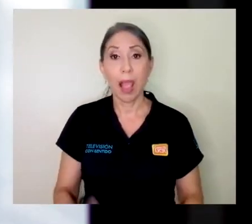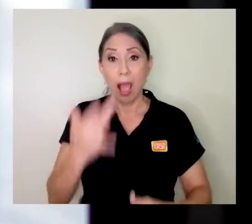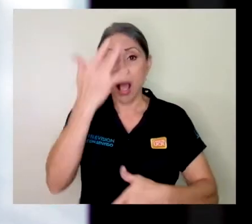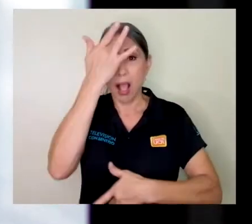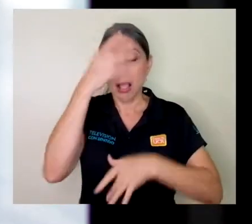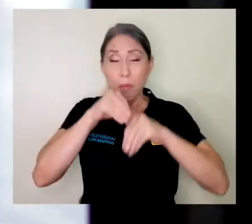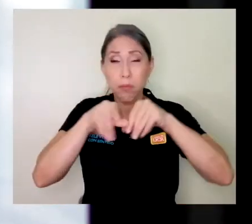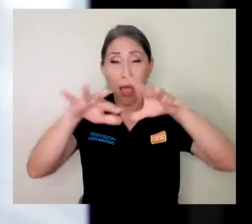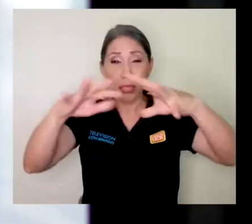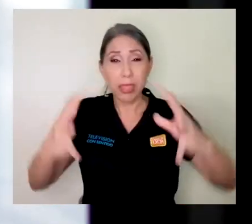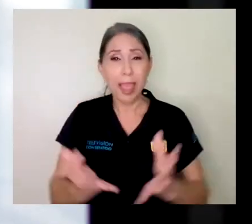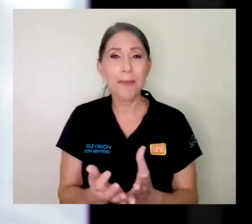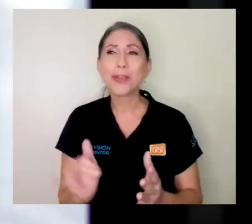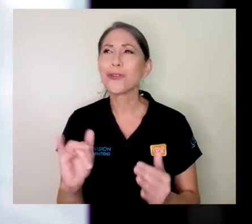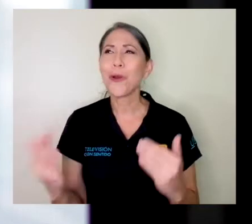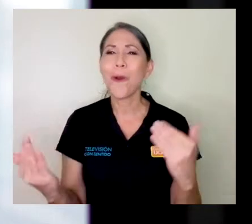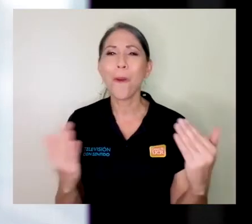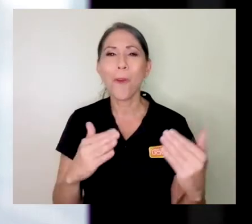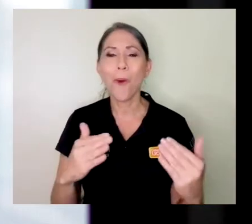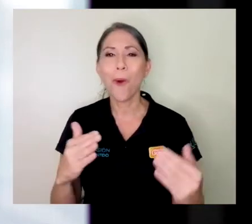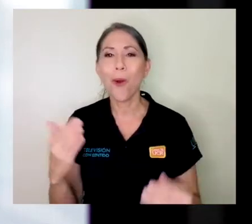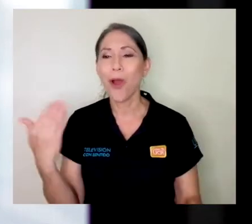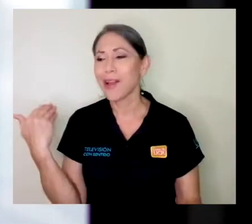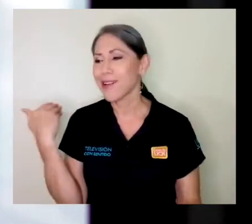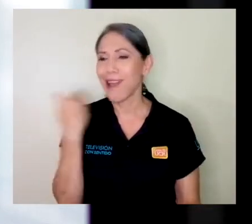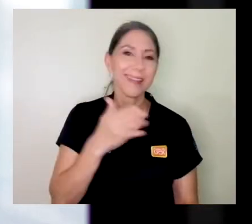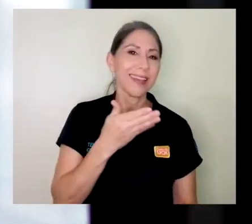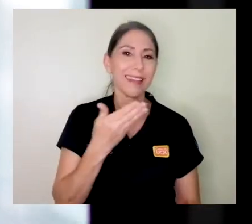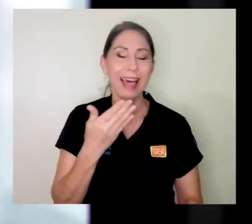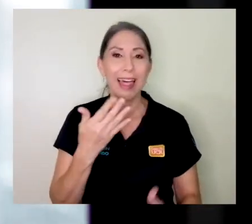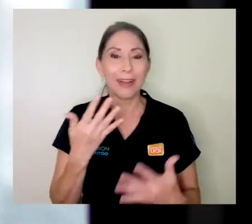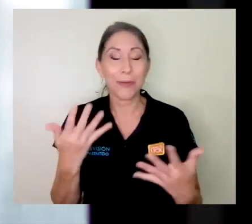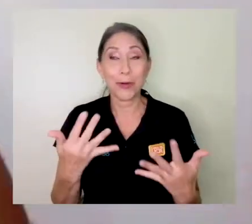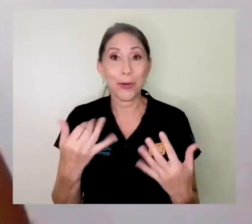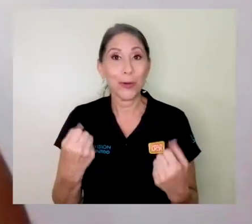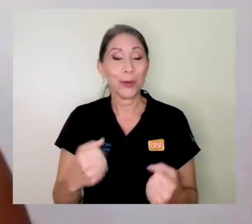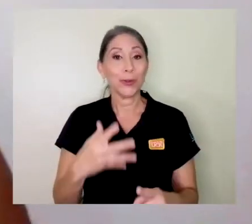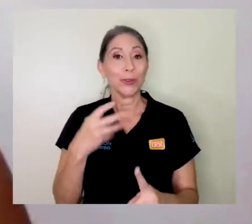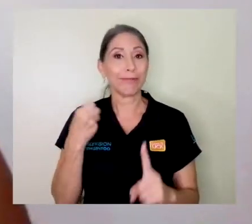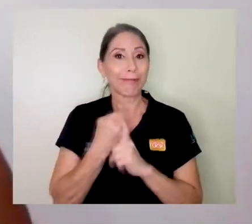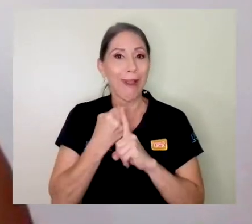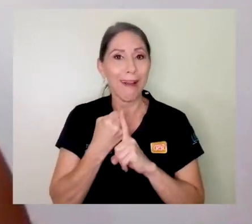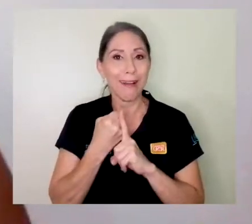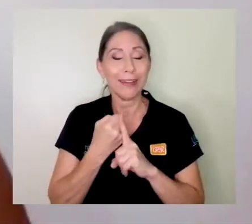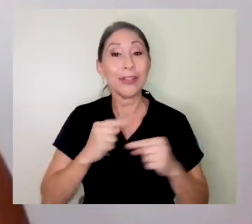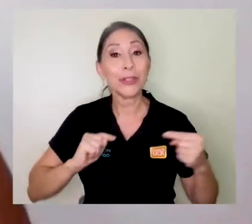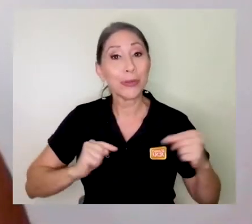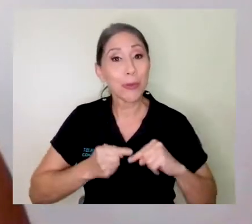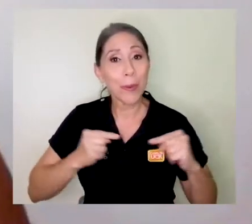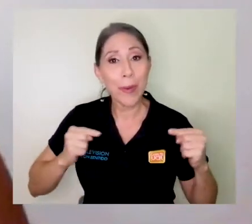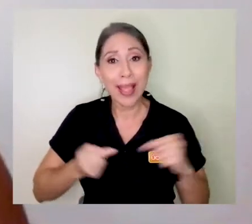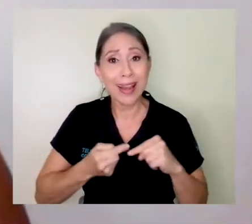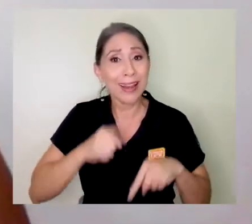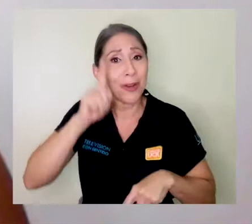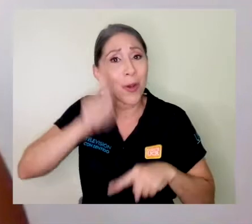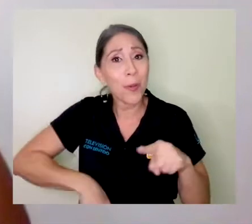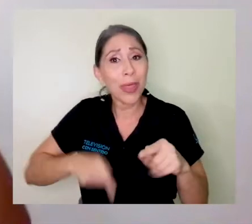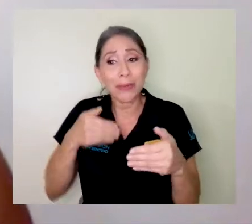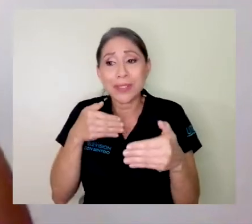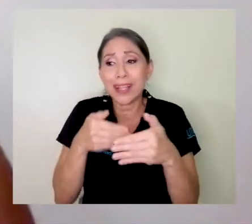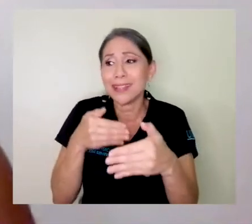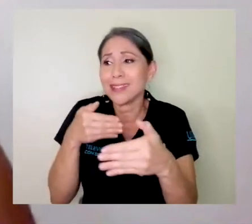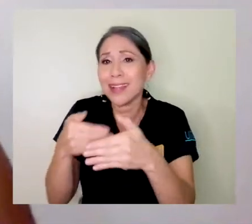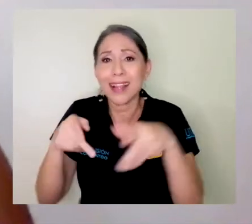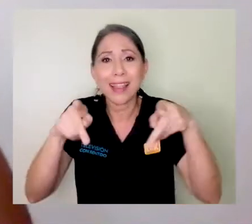La pandemia ha venido a darnos una cachetada, ¿verdad? Duele mucho no poder estar cerca de la gente que